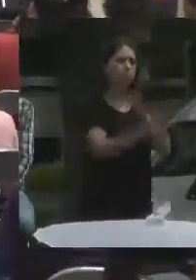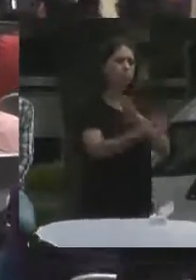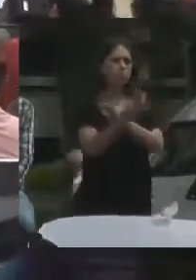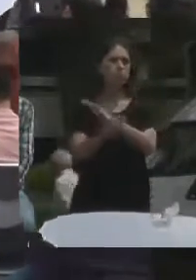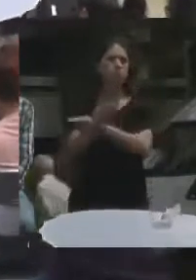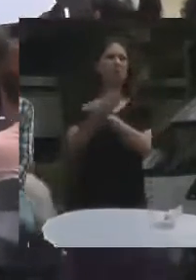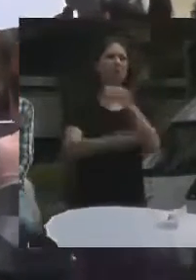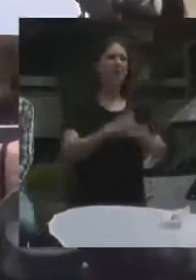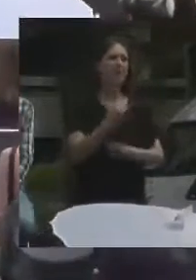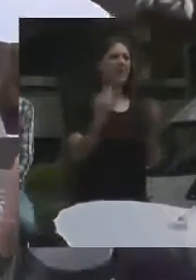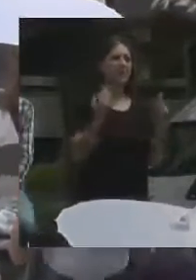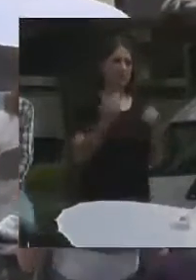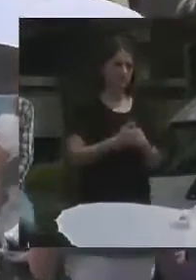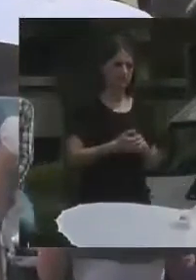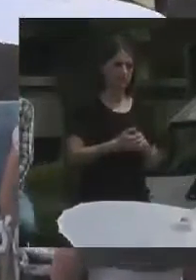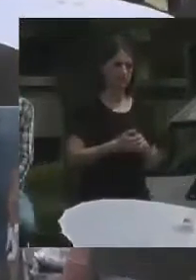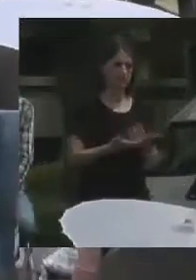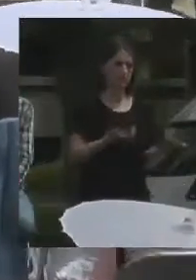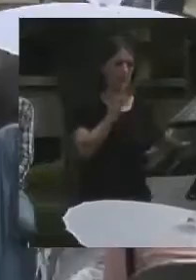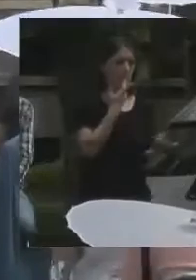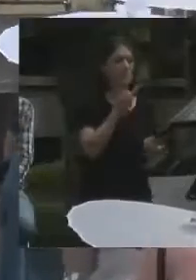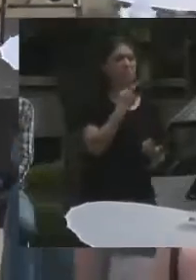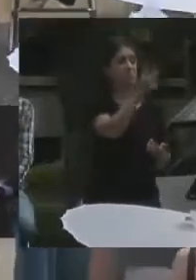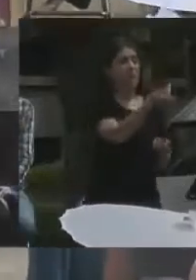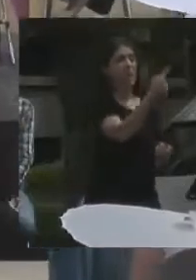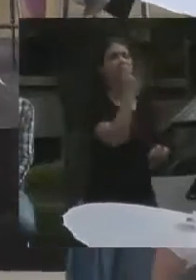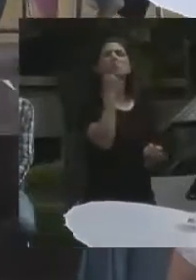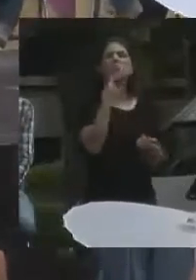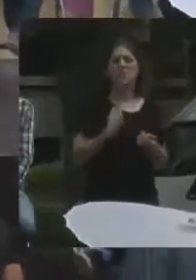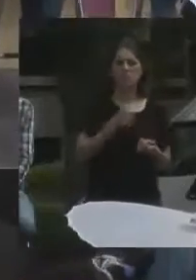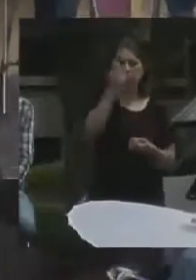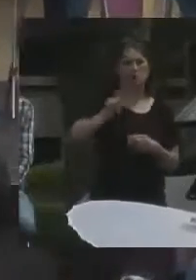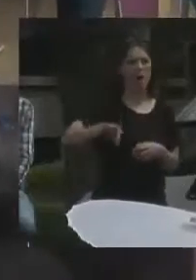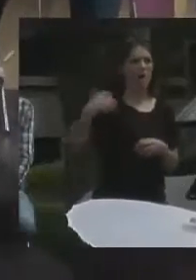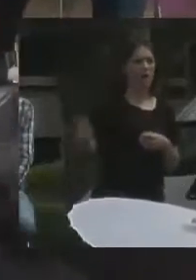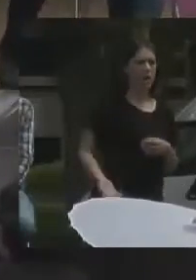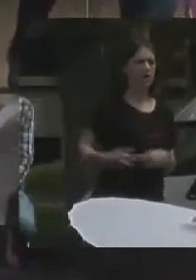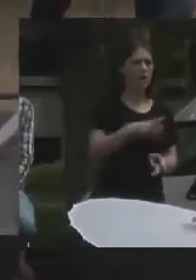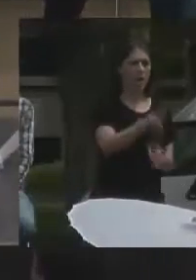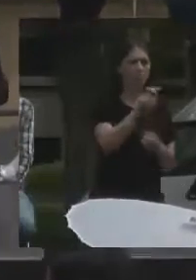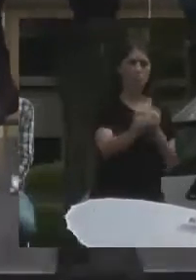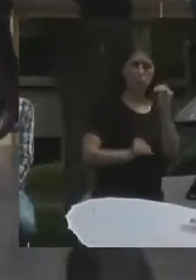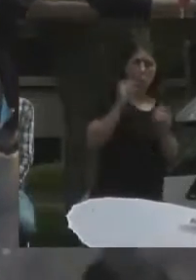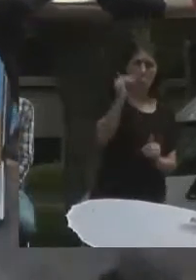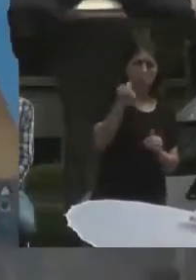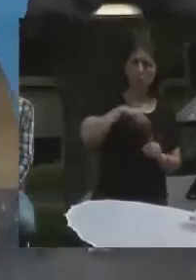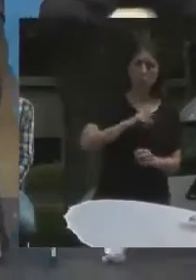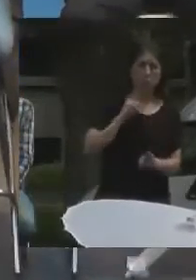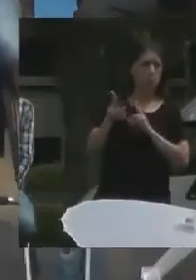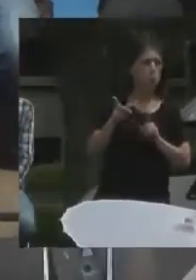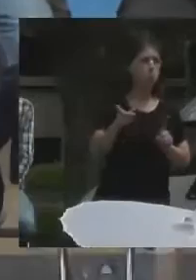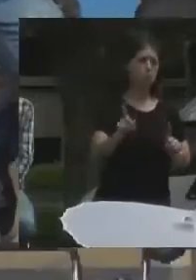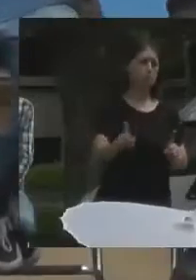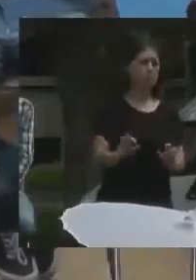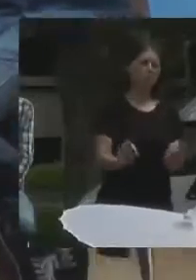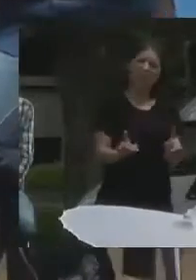Bueno, dixe, é que ides subir os impostos aos ricos. Non, non especialmente.